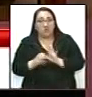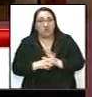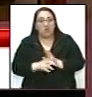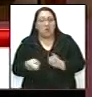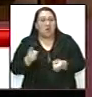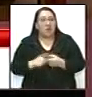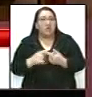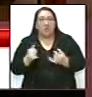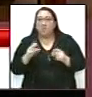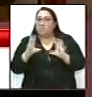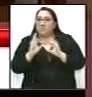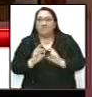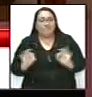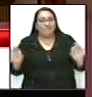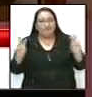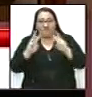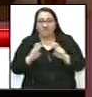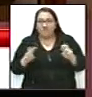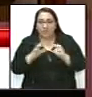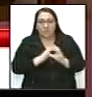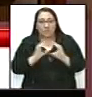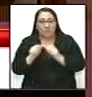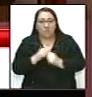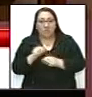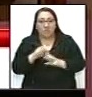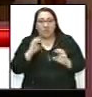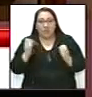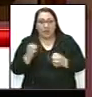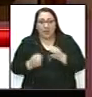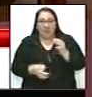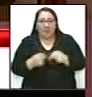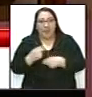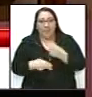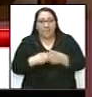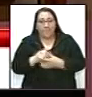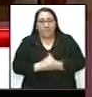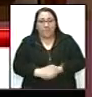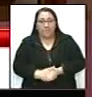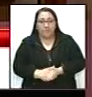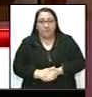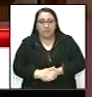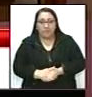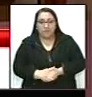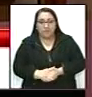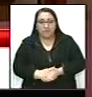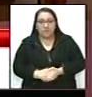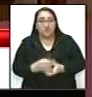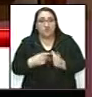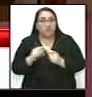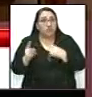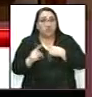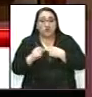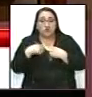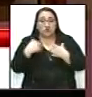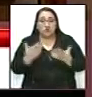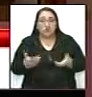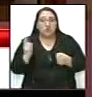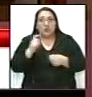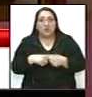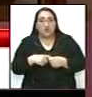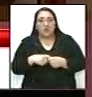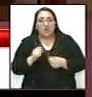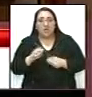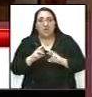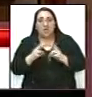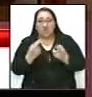aún no ha sido examinada ni discutida por el Pleno del Jurado Nacional de Elecciones, por lo tanto, no les será posible asistir a